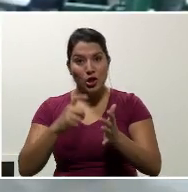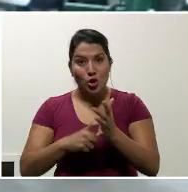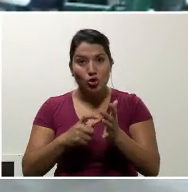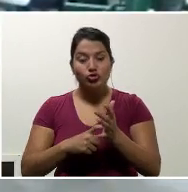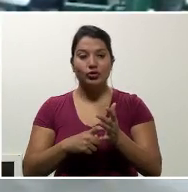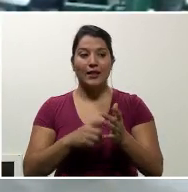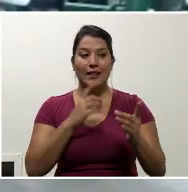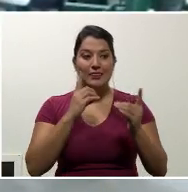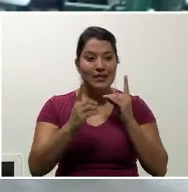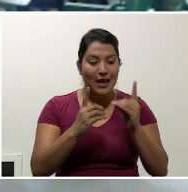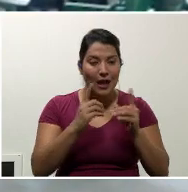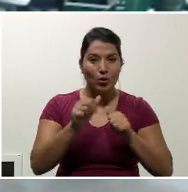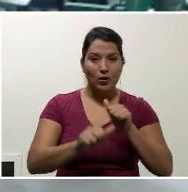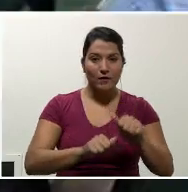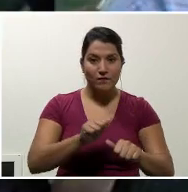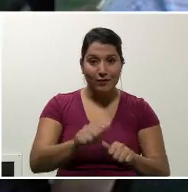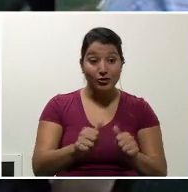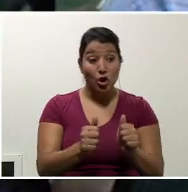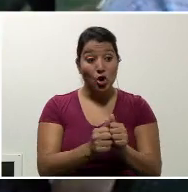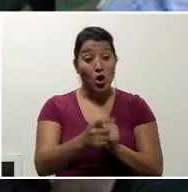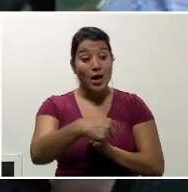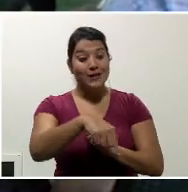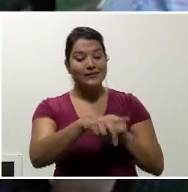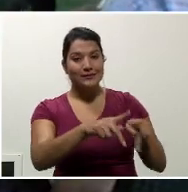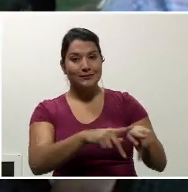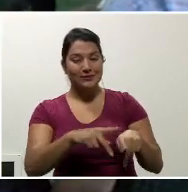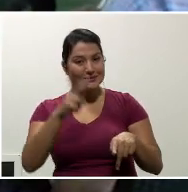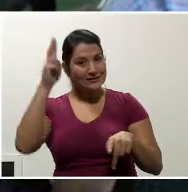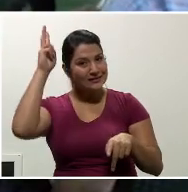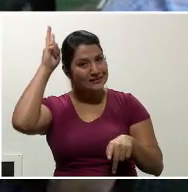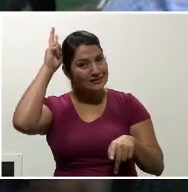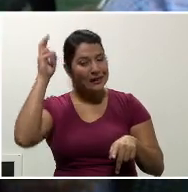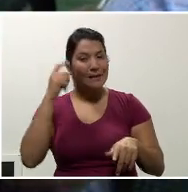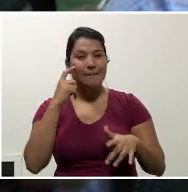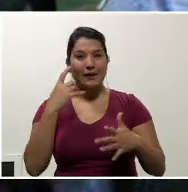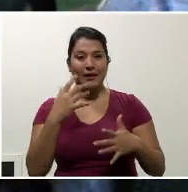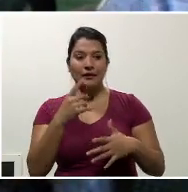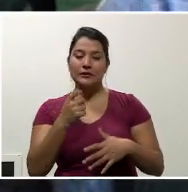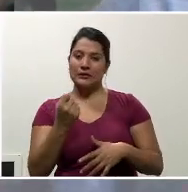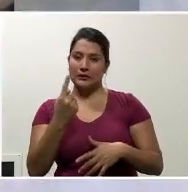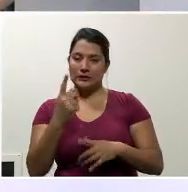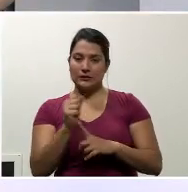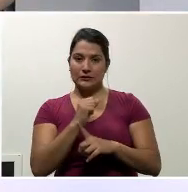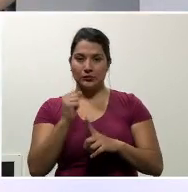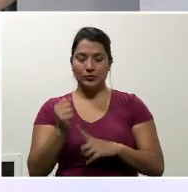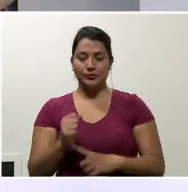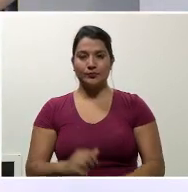con ellos y con ellas, precisamente en el entendimiento de la situación.